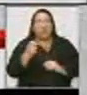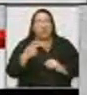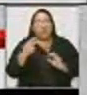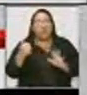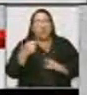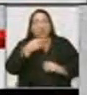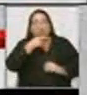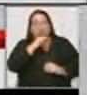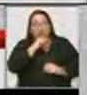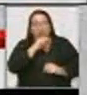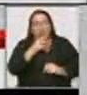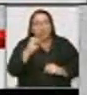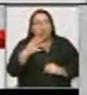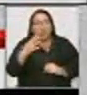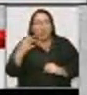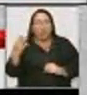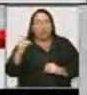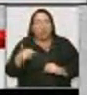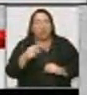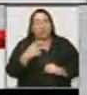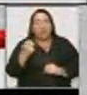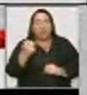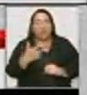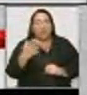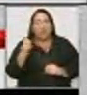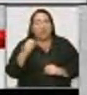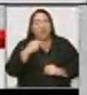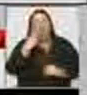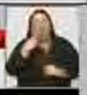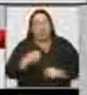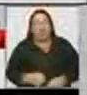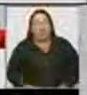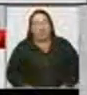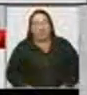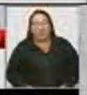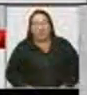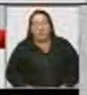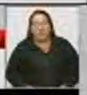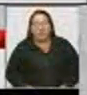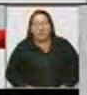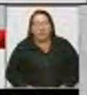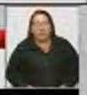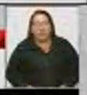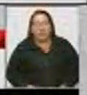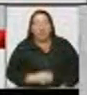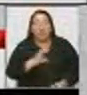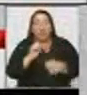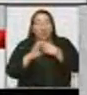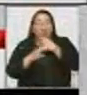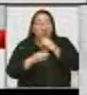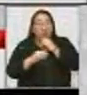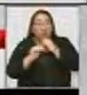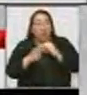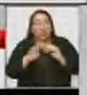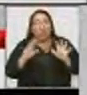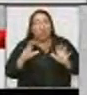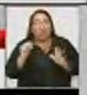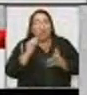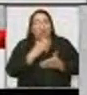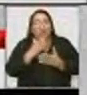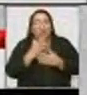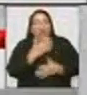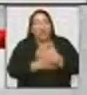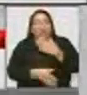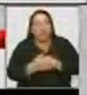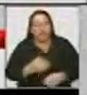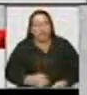196.226 son mujeres y 244.330 son hombres. Del total de mujeres, 548 estaban en situación